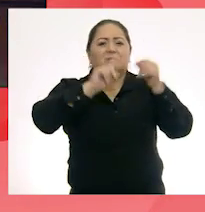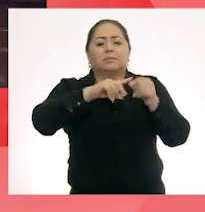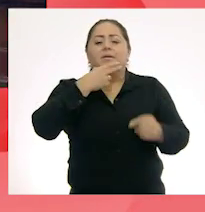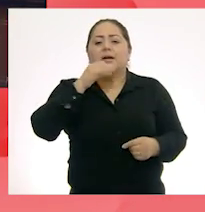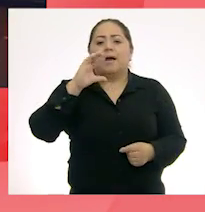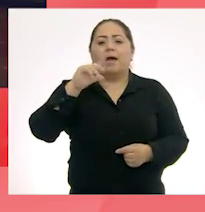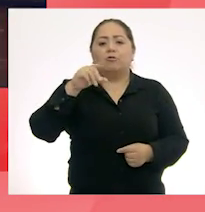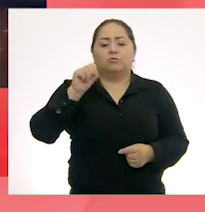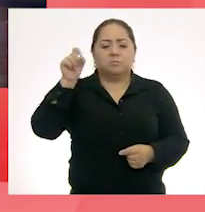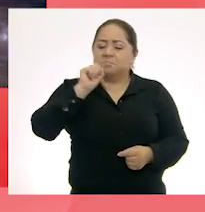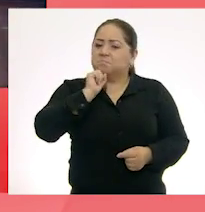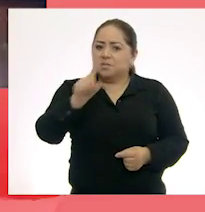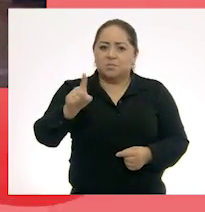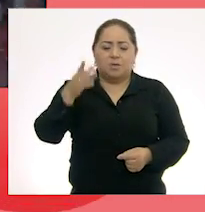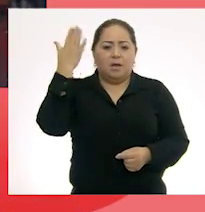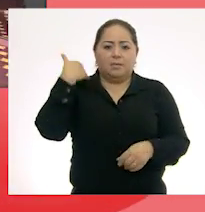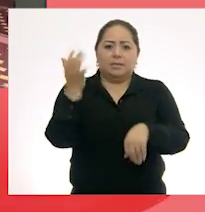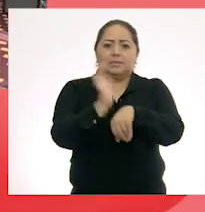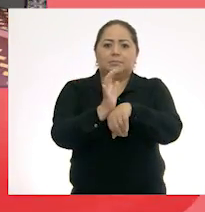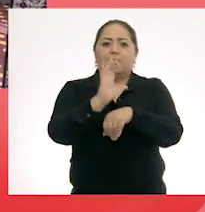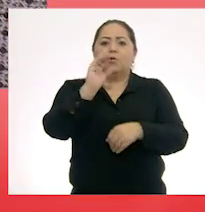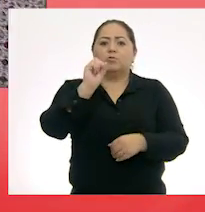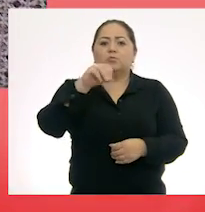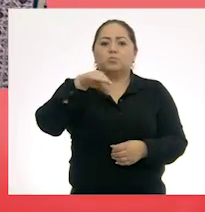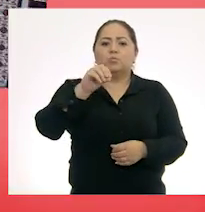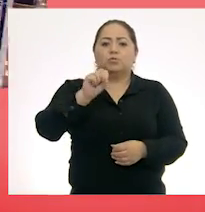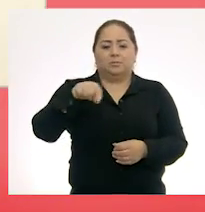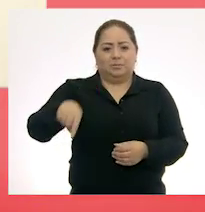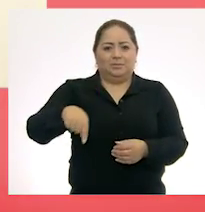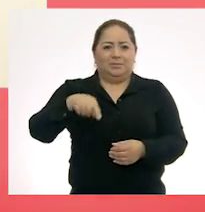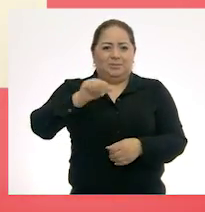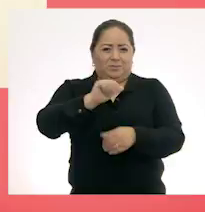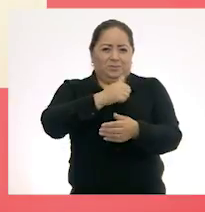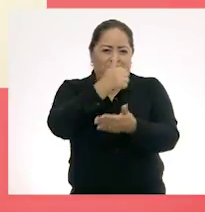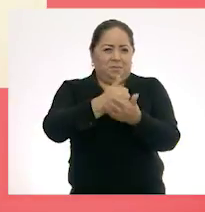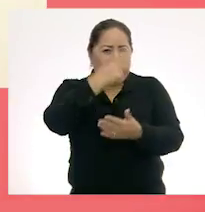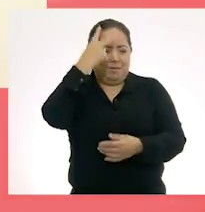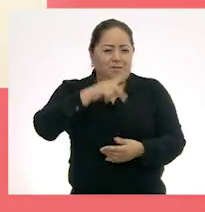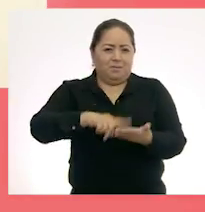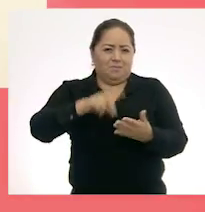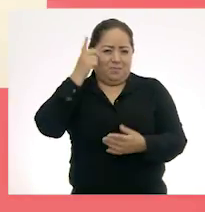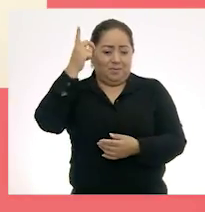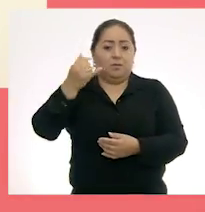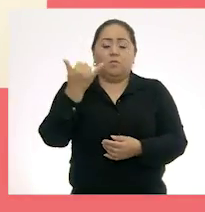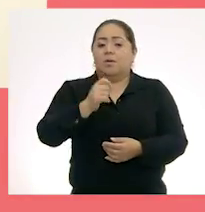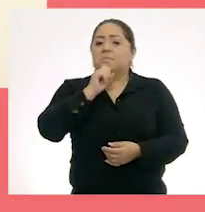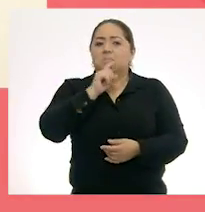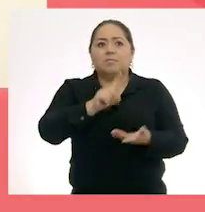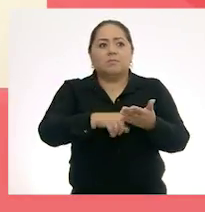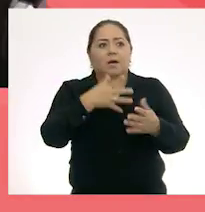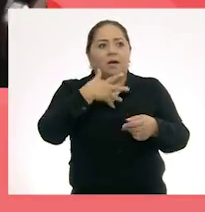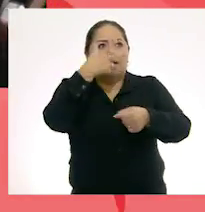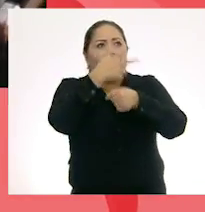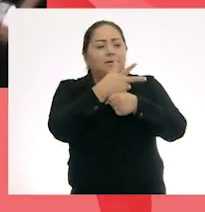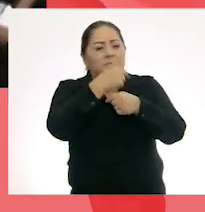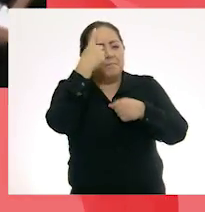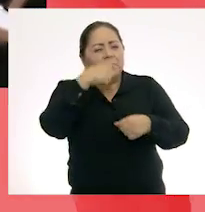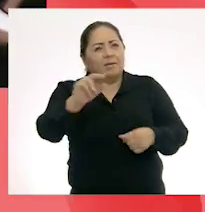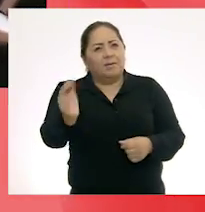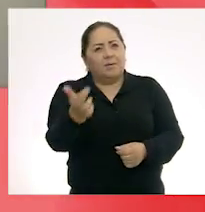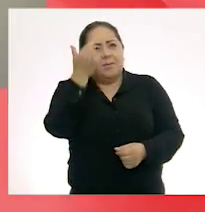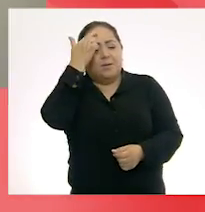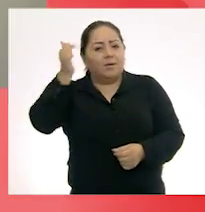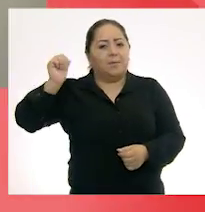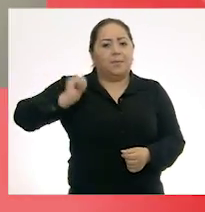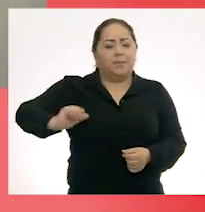Crombé, el mismo autor del Cine Cosmos de la Ciudad de México. También hay un antiguo proyector en exhibición, para recordar